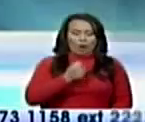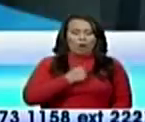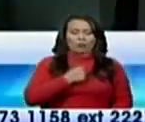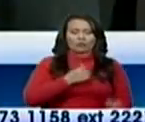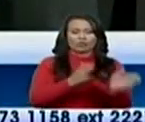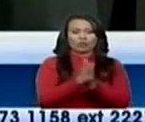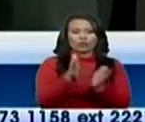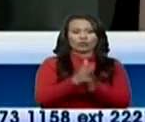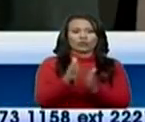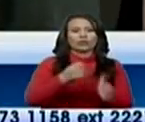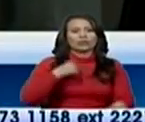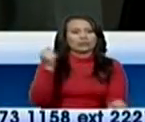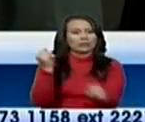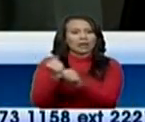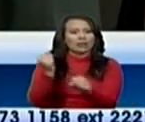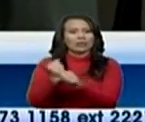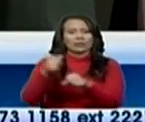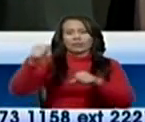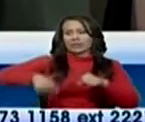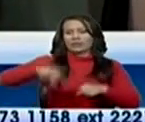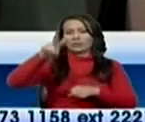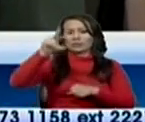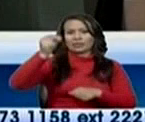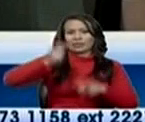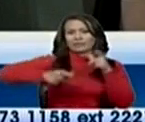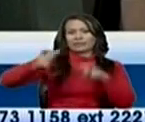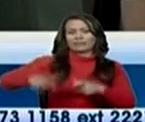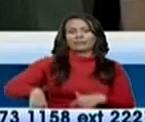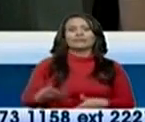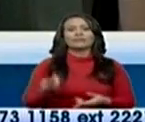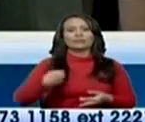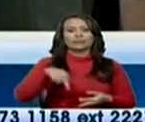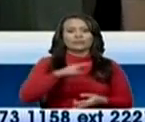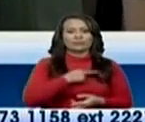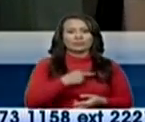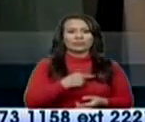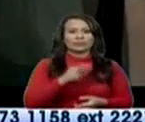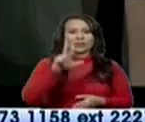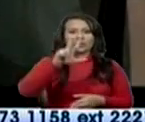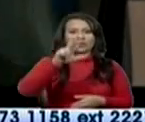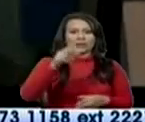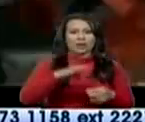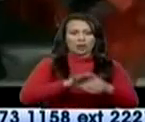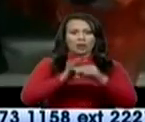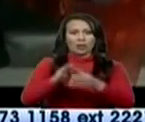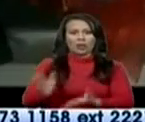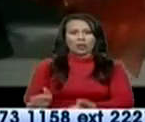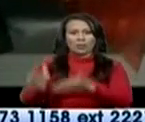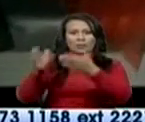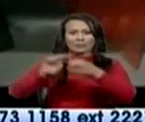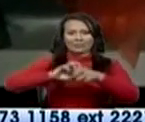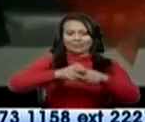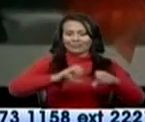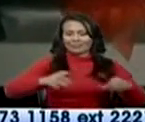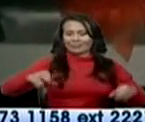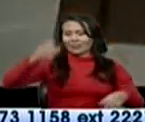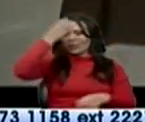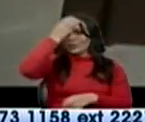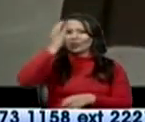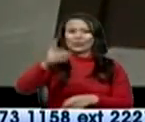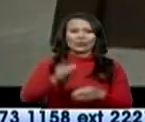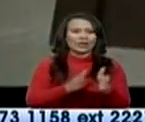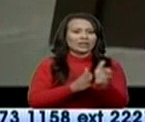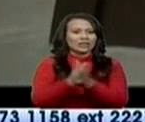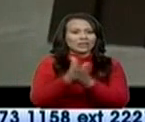cuando tenemos producción aquí en la planta, como no tenemos un mercado, solo lo hacemos con 3 compañeras. Así se mantiene la cultura del